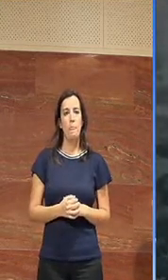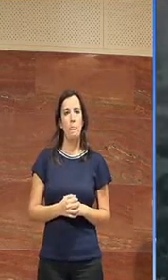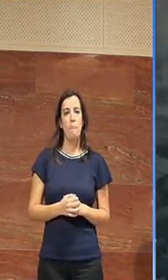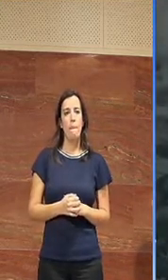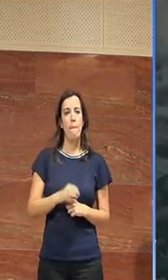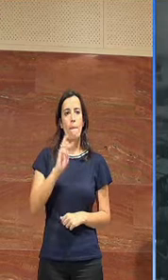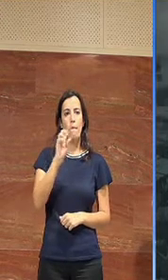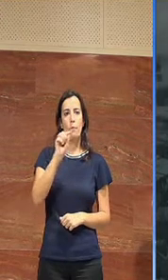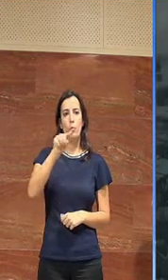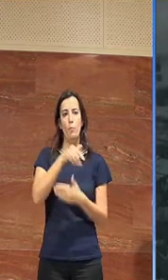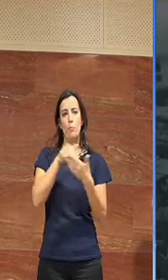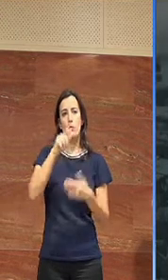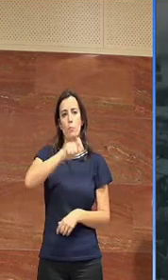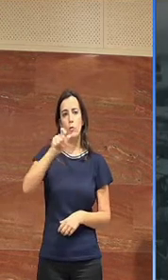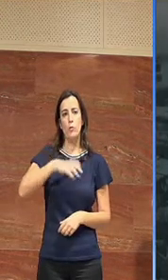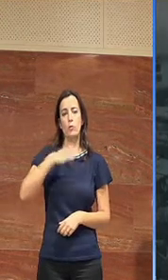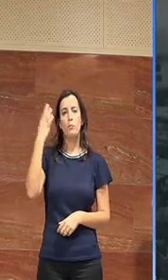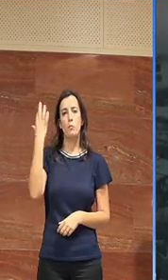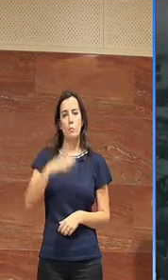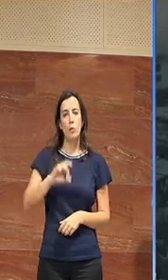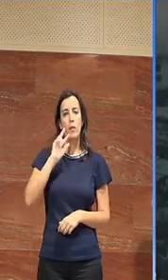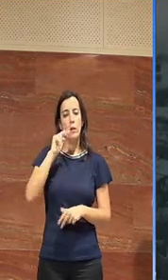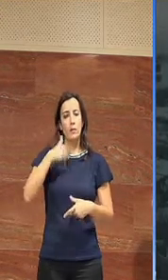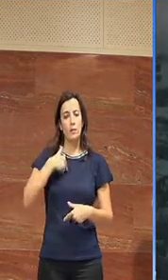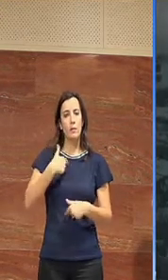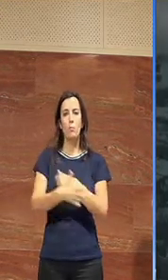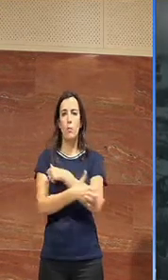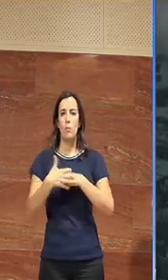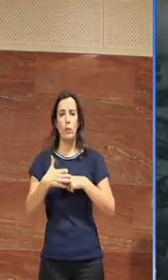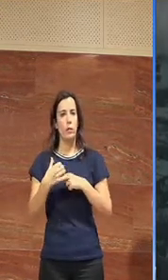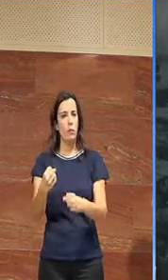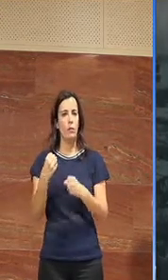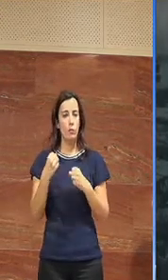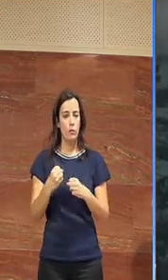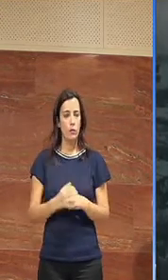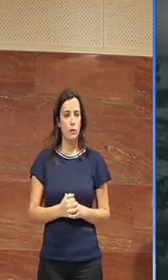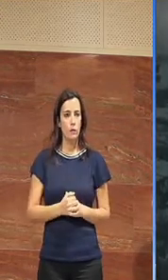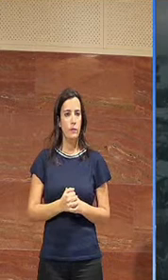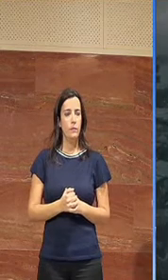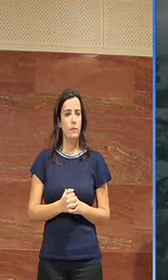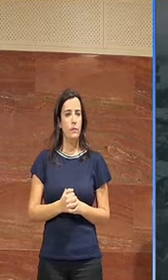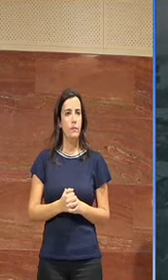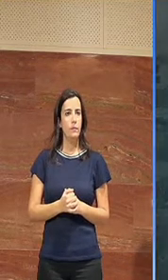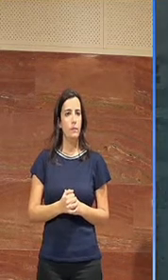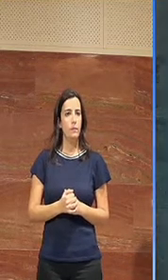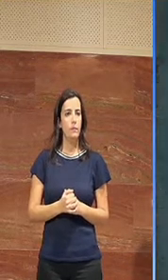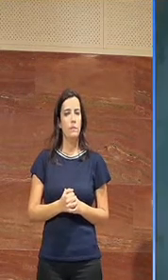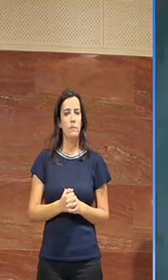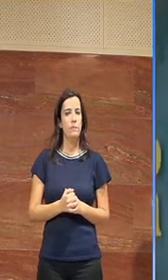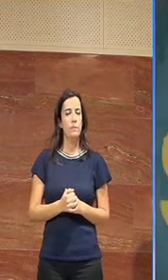de personas podrían verse en condiciones de pobreza extrema si el desarrollo sustentable y el medio ambiente no